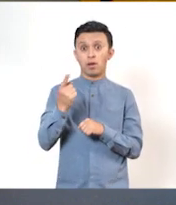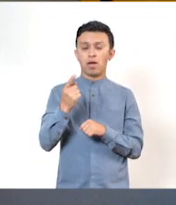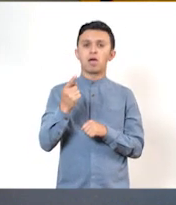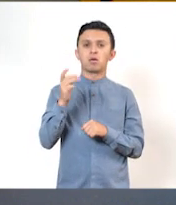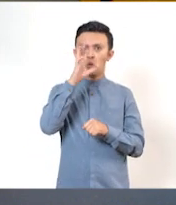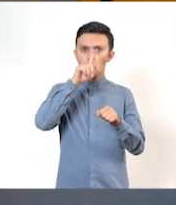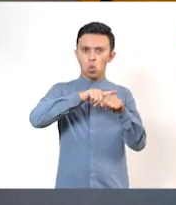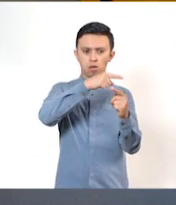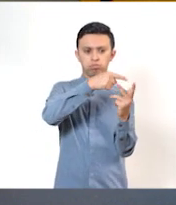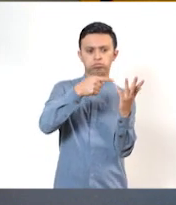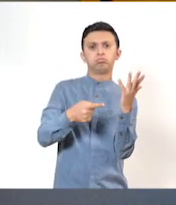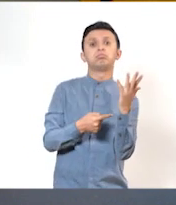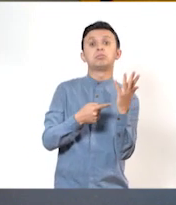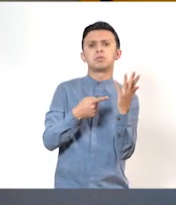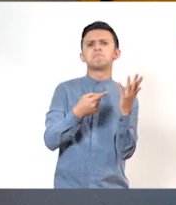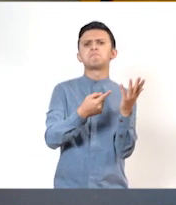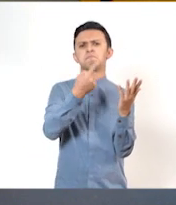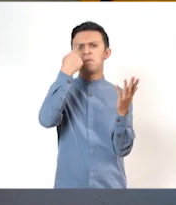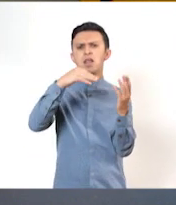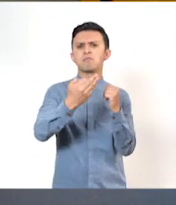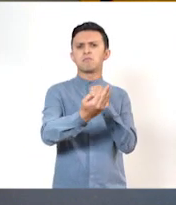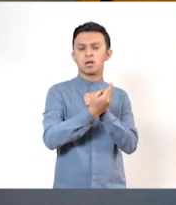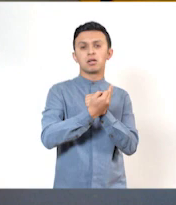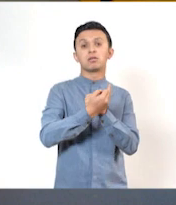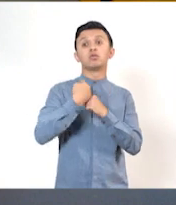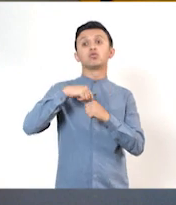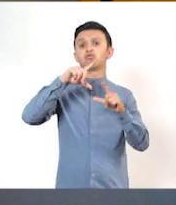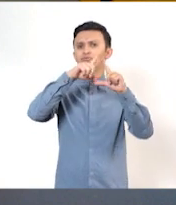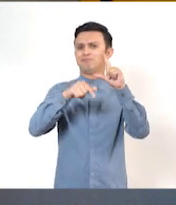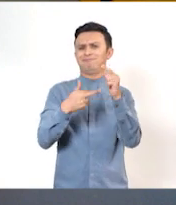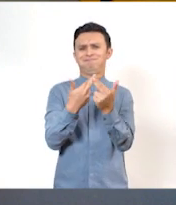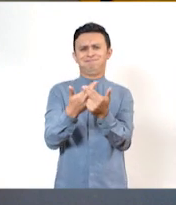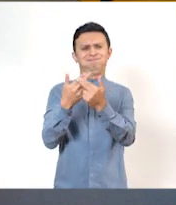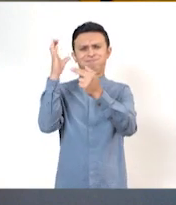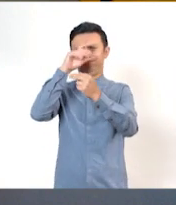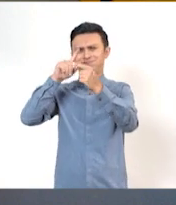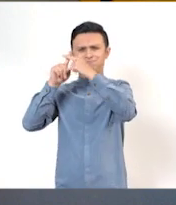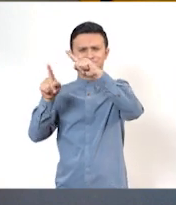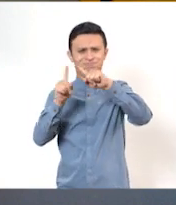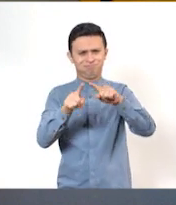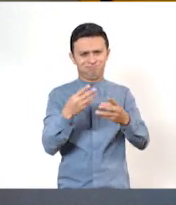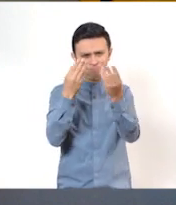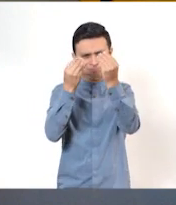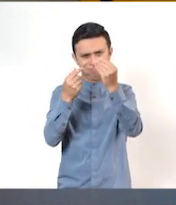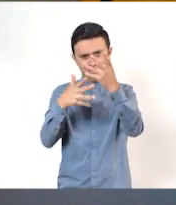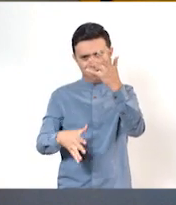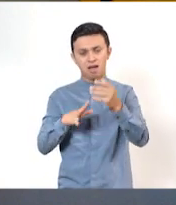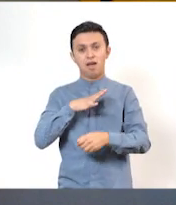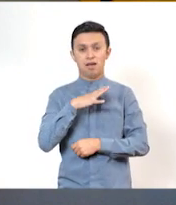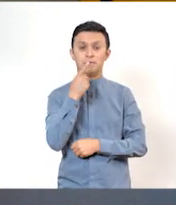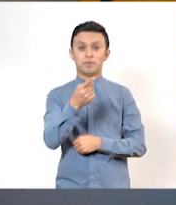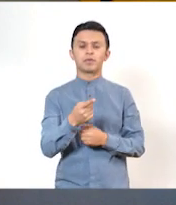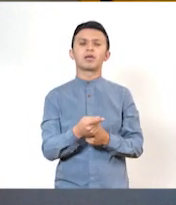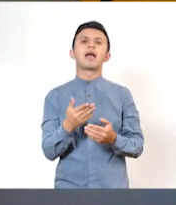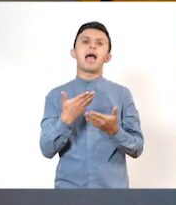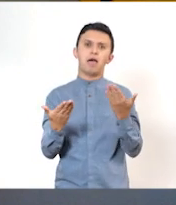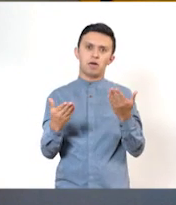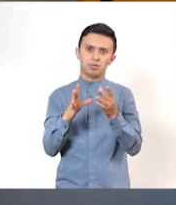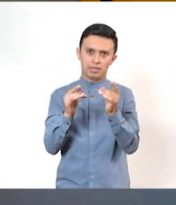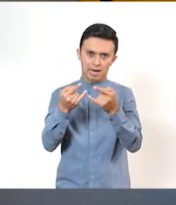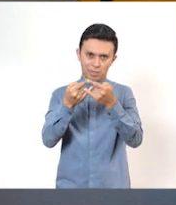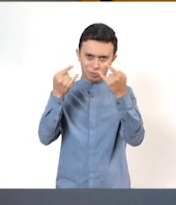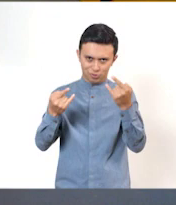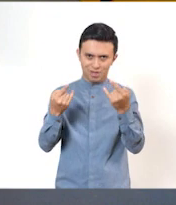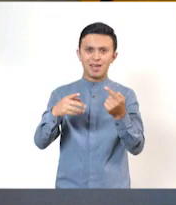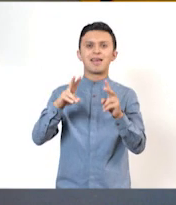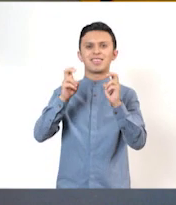porque la diversidad lo único que hace es enriquecernos como nación. Exactamente, y justo para escuchar una historia que tiene que